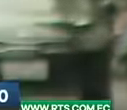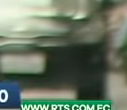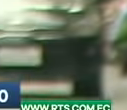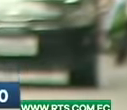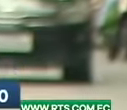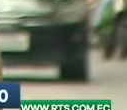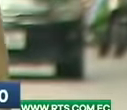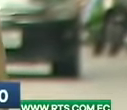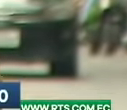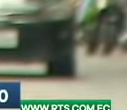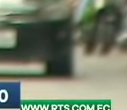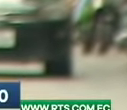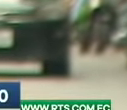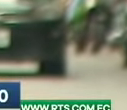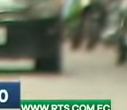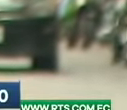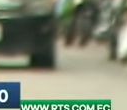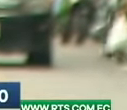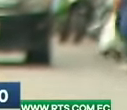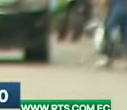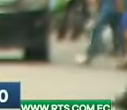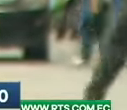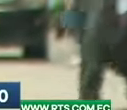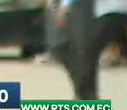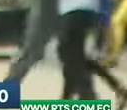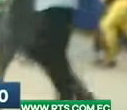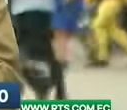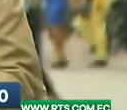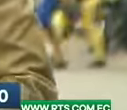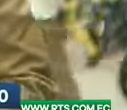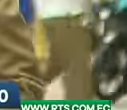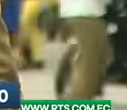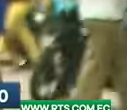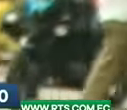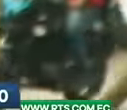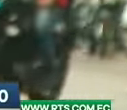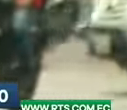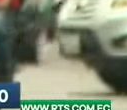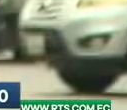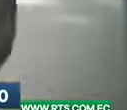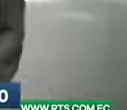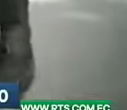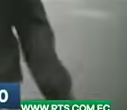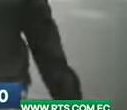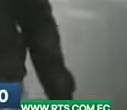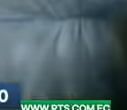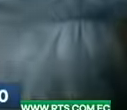virus! Recordemos cómo inició esta pandemia, sus consecuencias económicas y sociales.